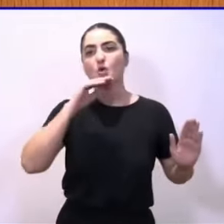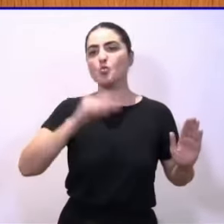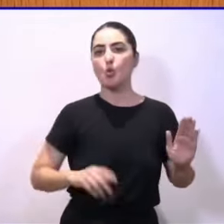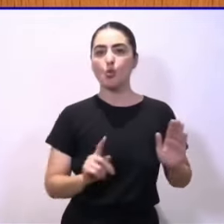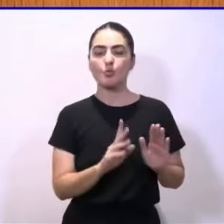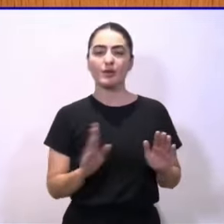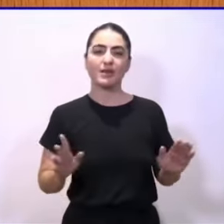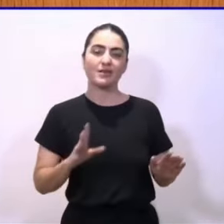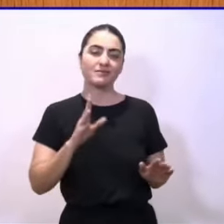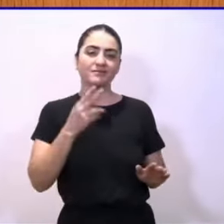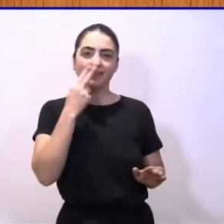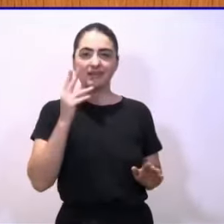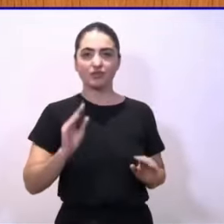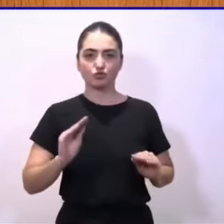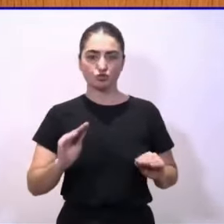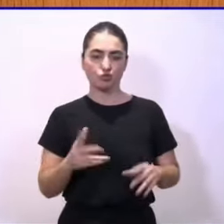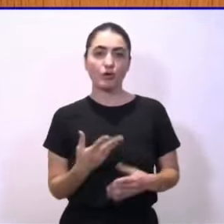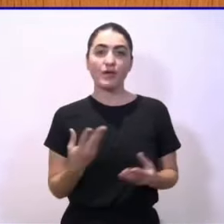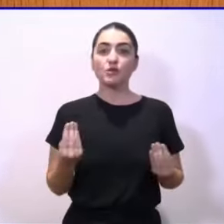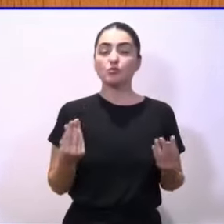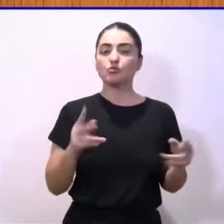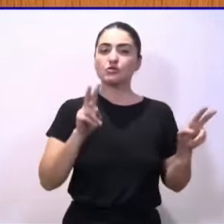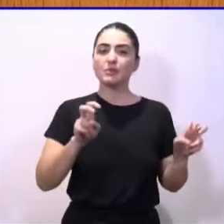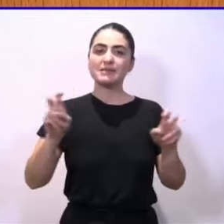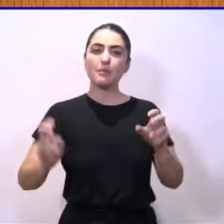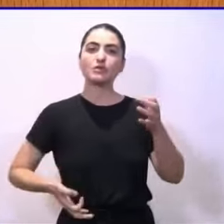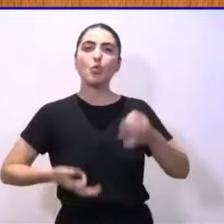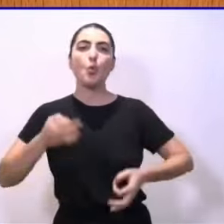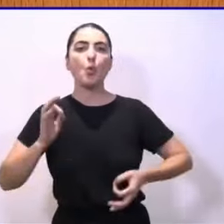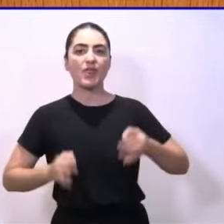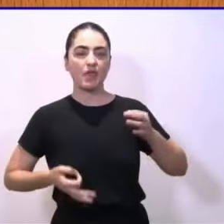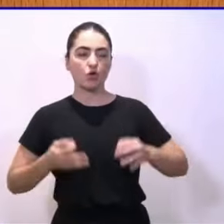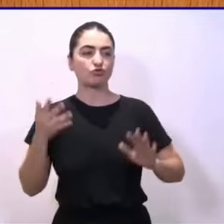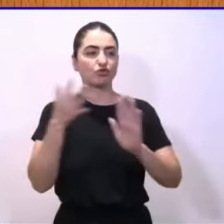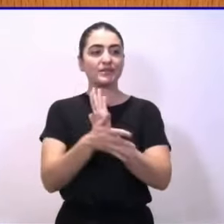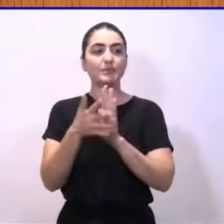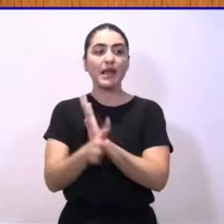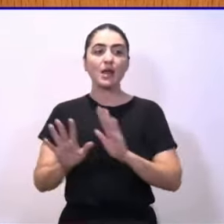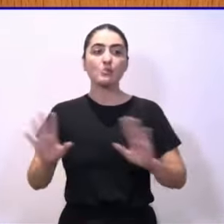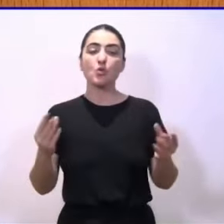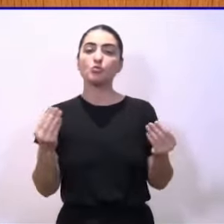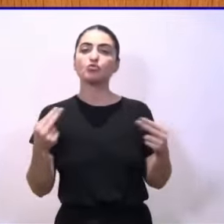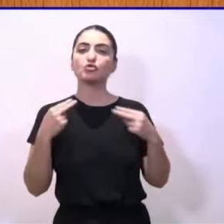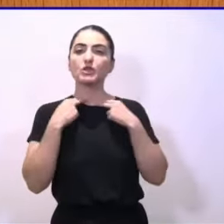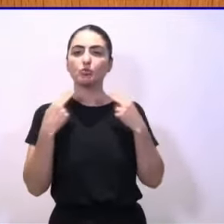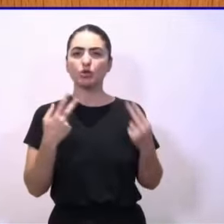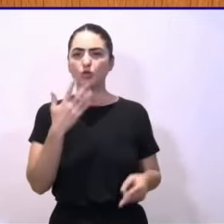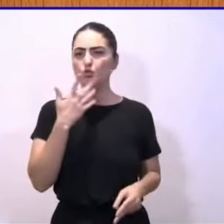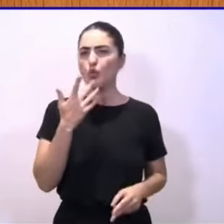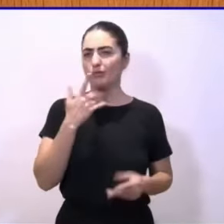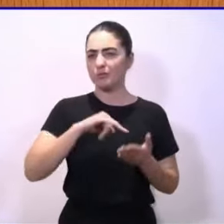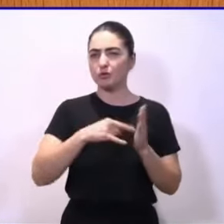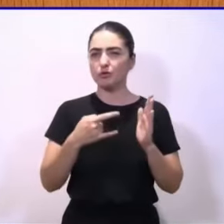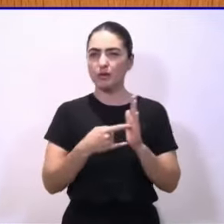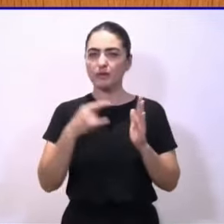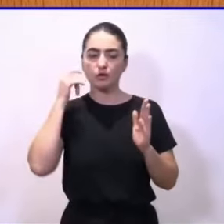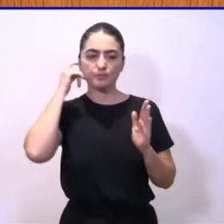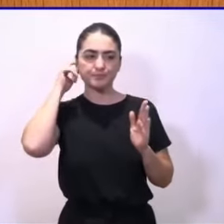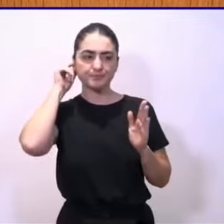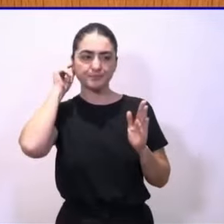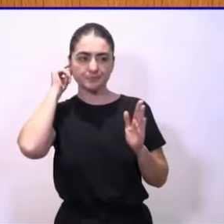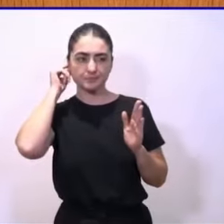conviene. Y yo iba a explicar muchos temas jurídicos, pero me consta que hay muchos diputados y diputadas con muchos conocimientos técnicos y creo que aquí